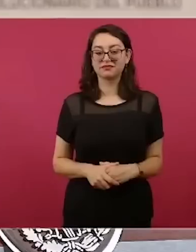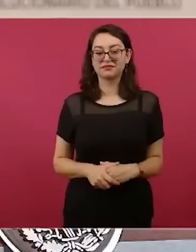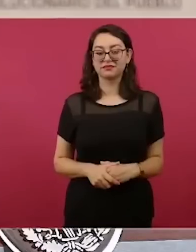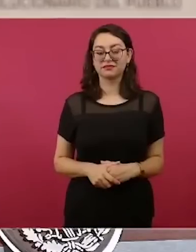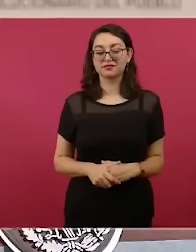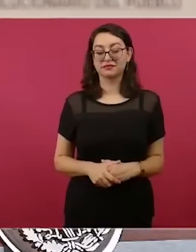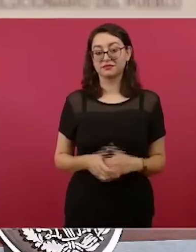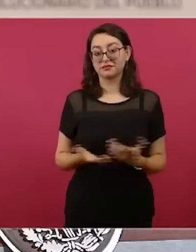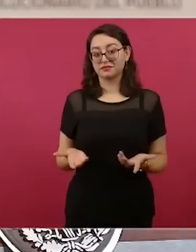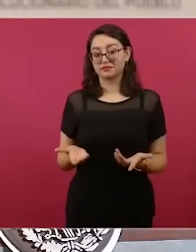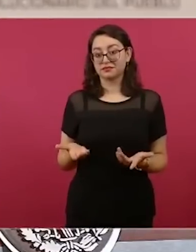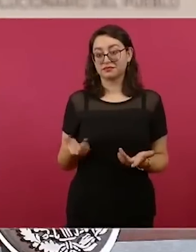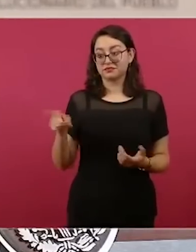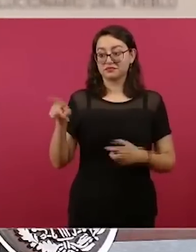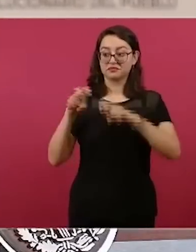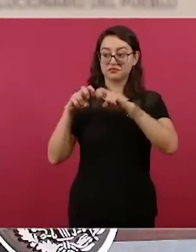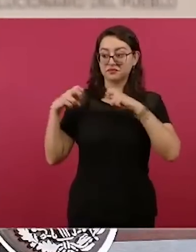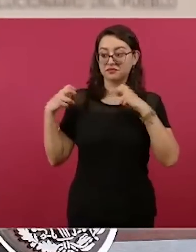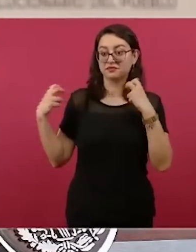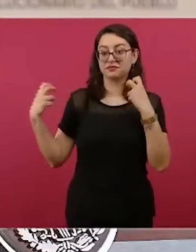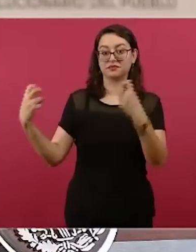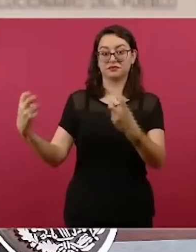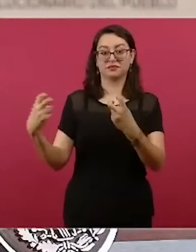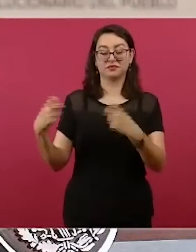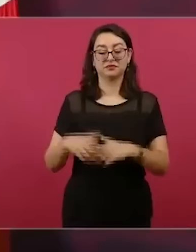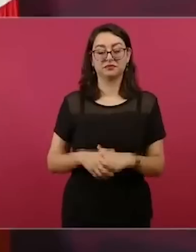los ministros de la Corte.